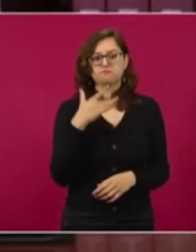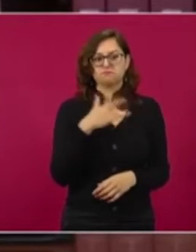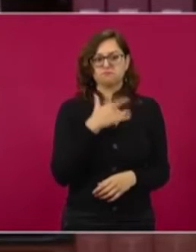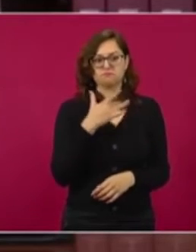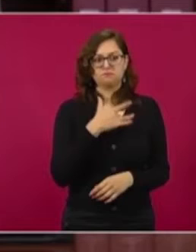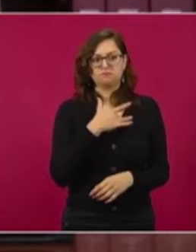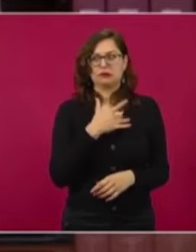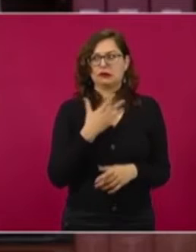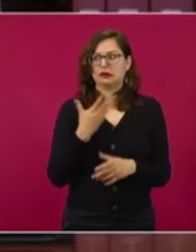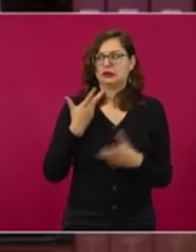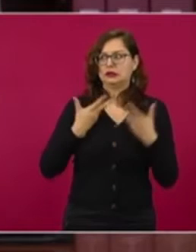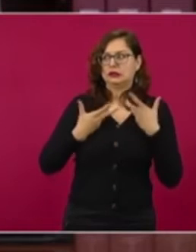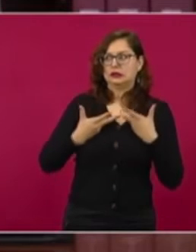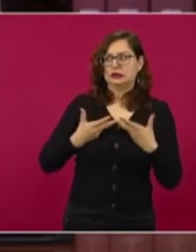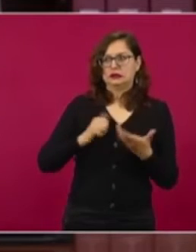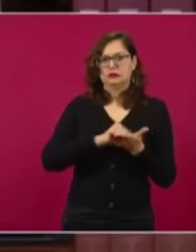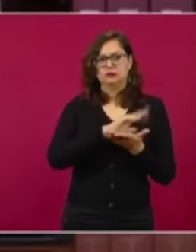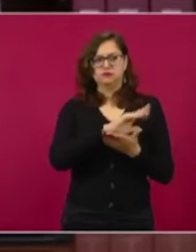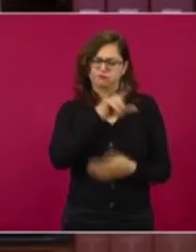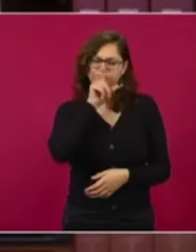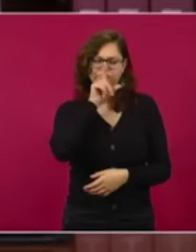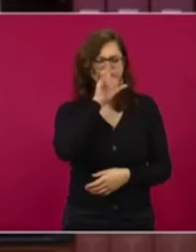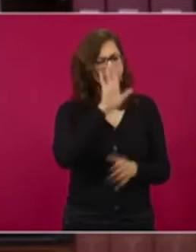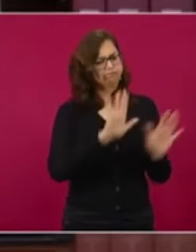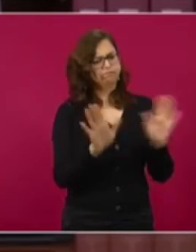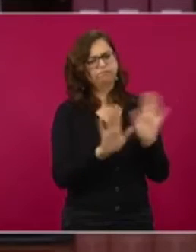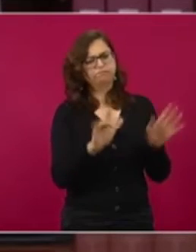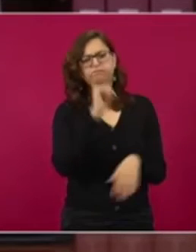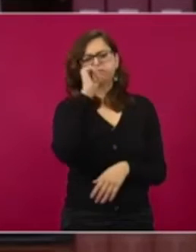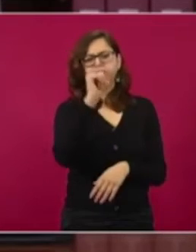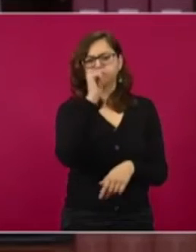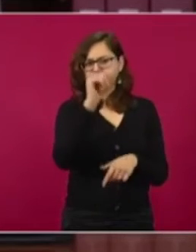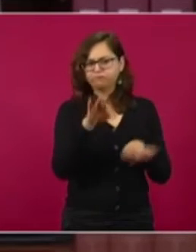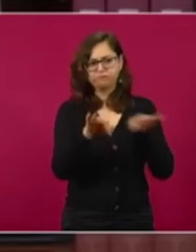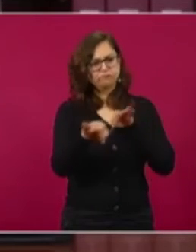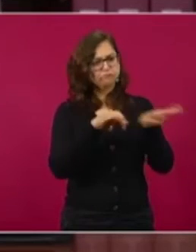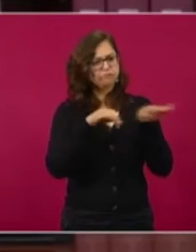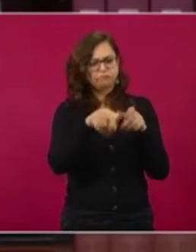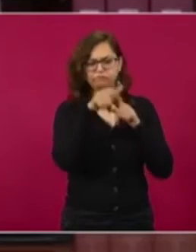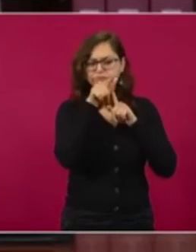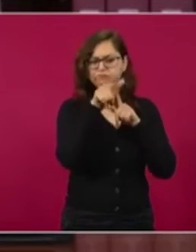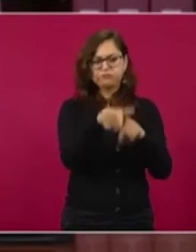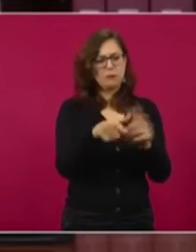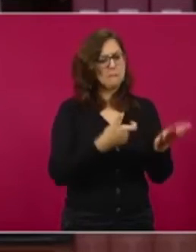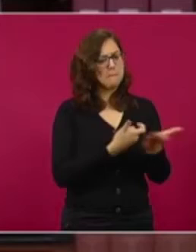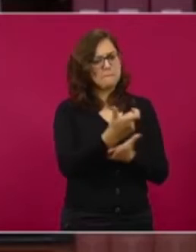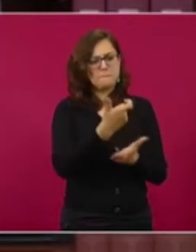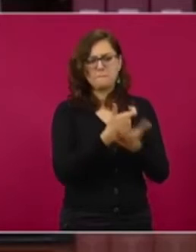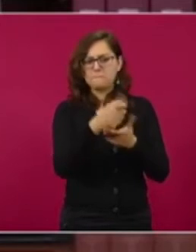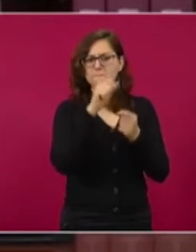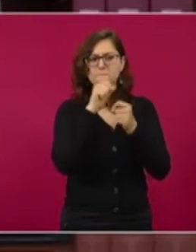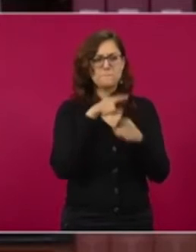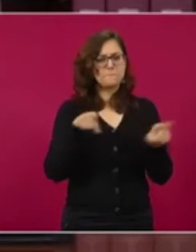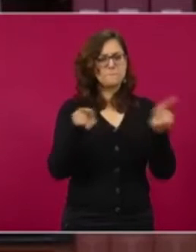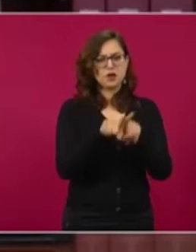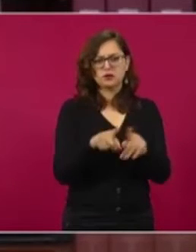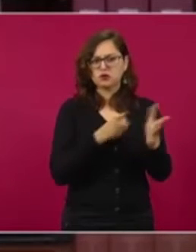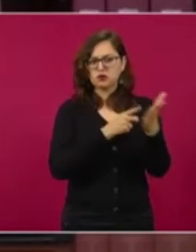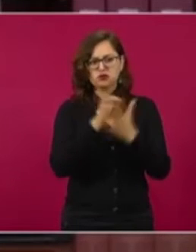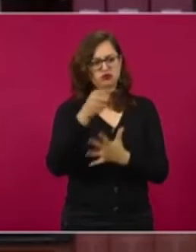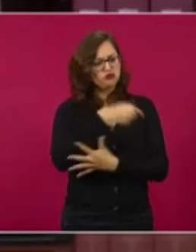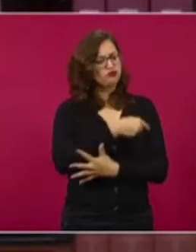a haber despidos, que no va a haber disminución de salario, que no se les van a quitar